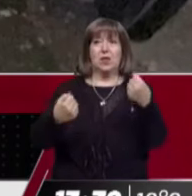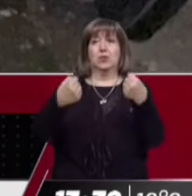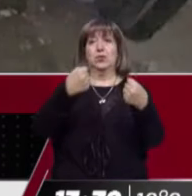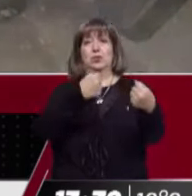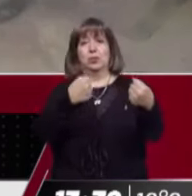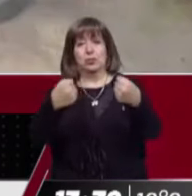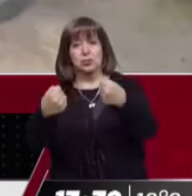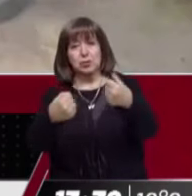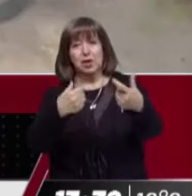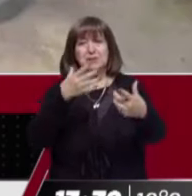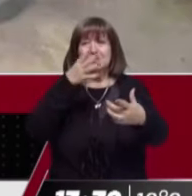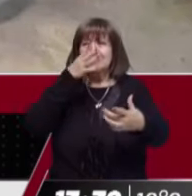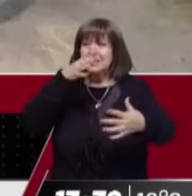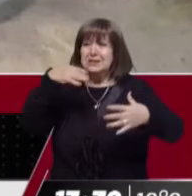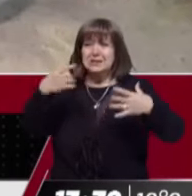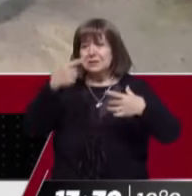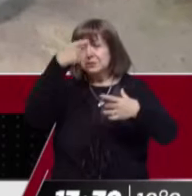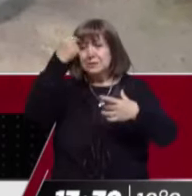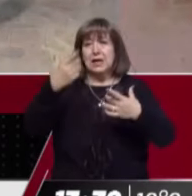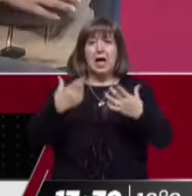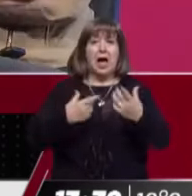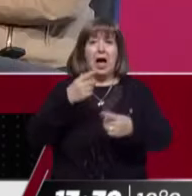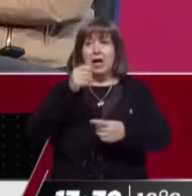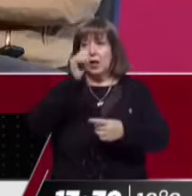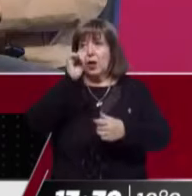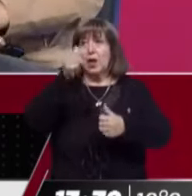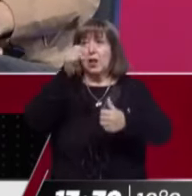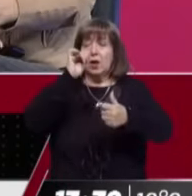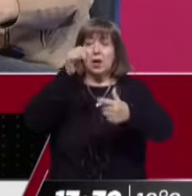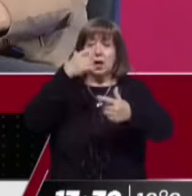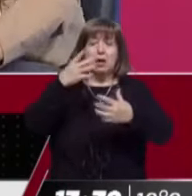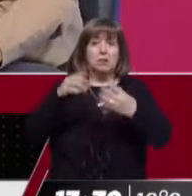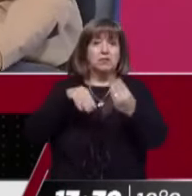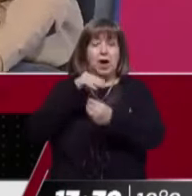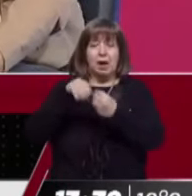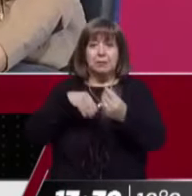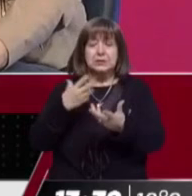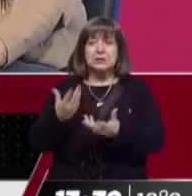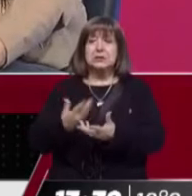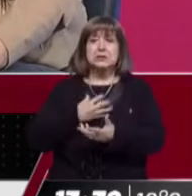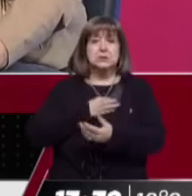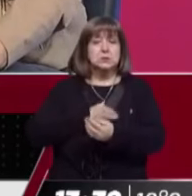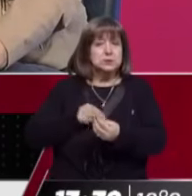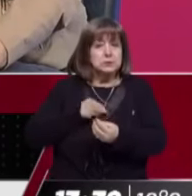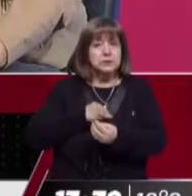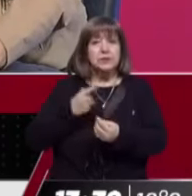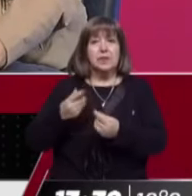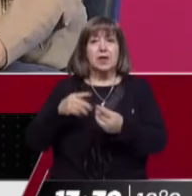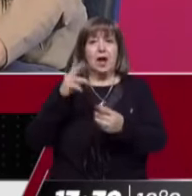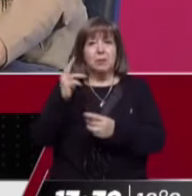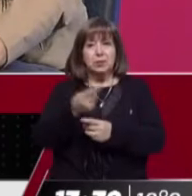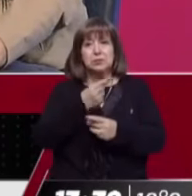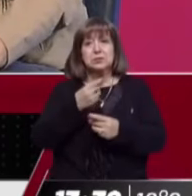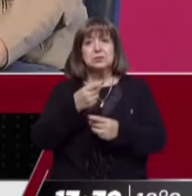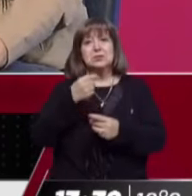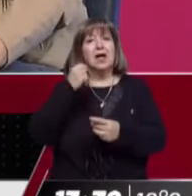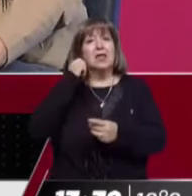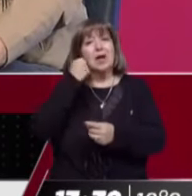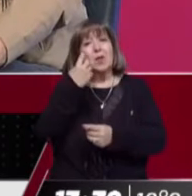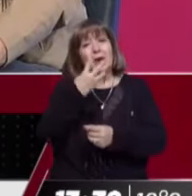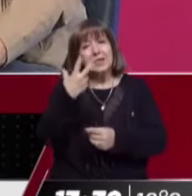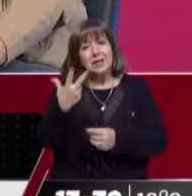Es muy grande la cantidad de prejuicios que deja en las familias, en la comunidad, y la conmoción por este accidente de este hombre de